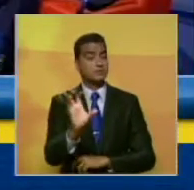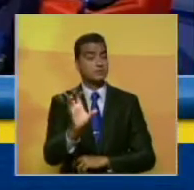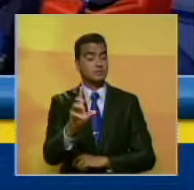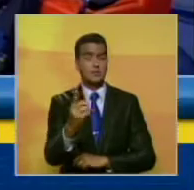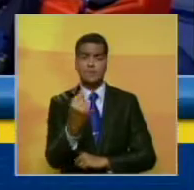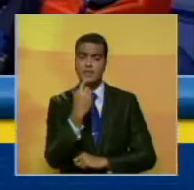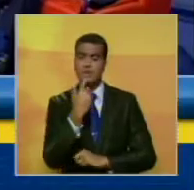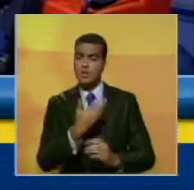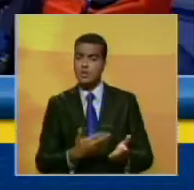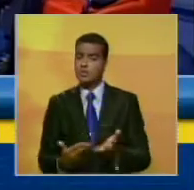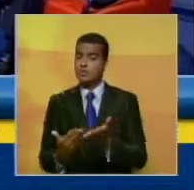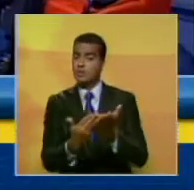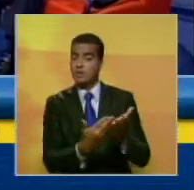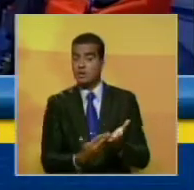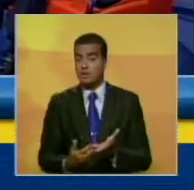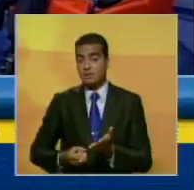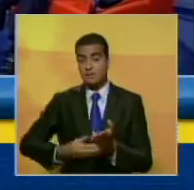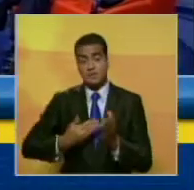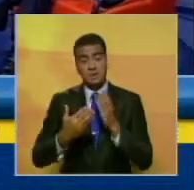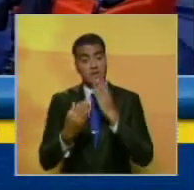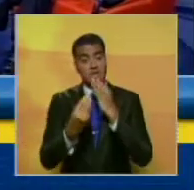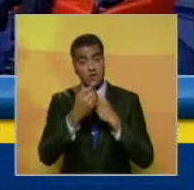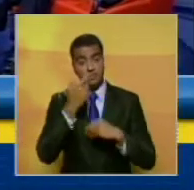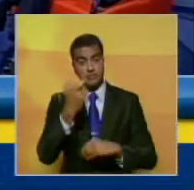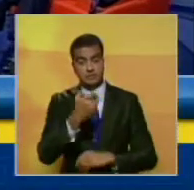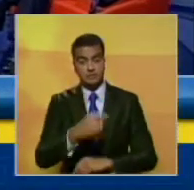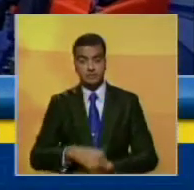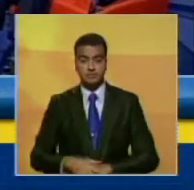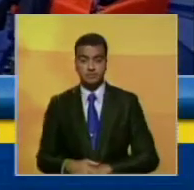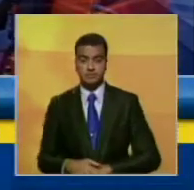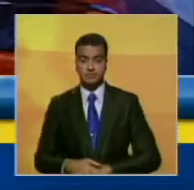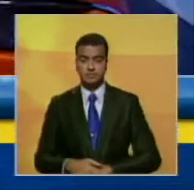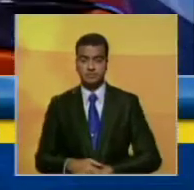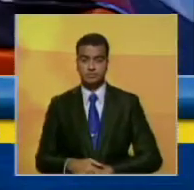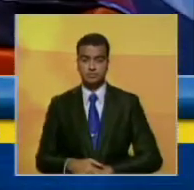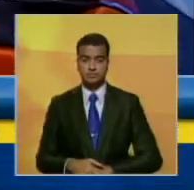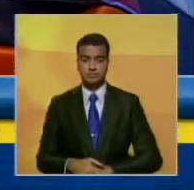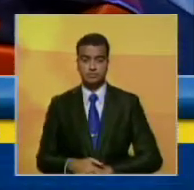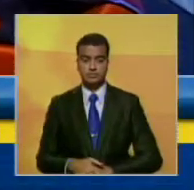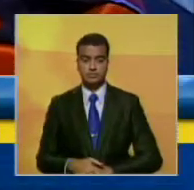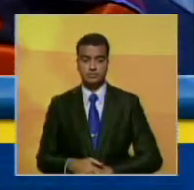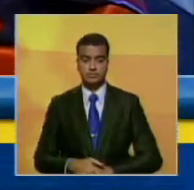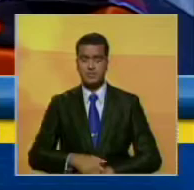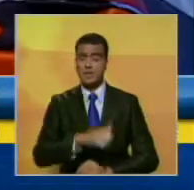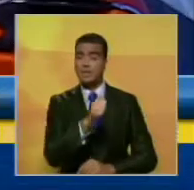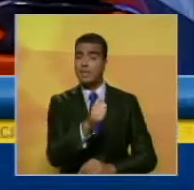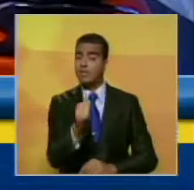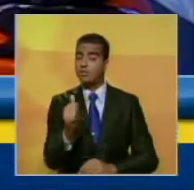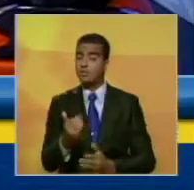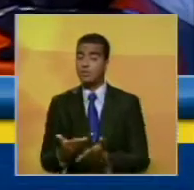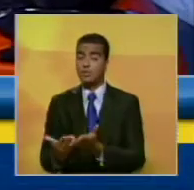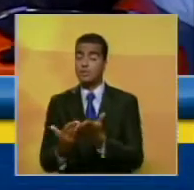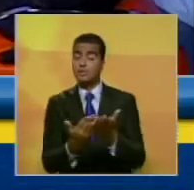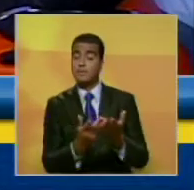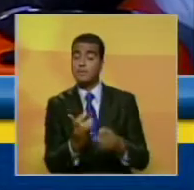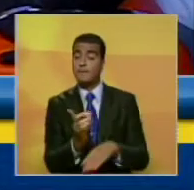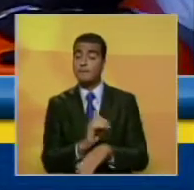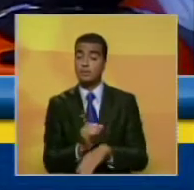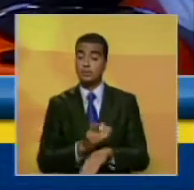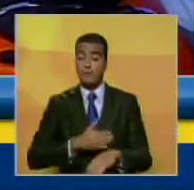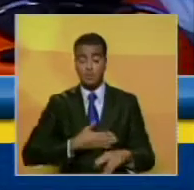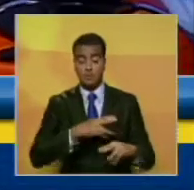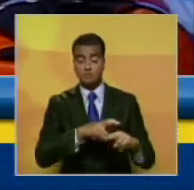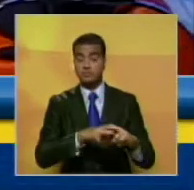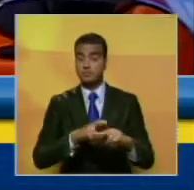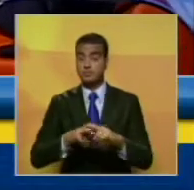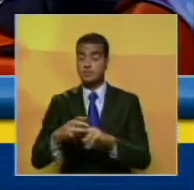a los estudiantes a conversar con el gobierno nacional. Que los estudiantes pronto puedan reunirse